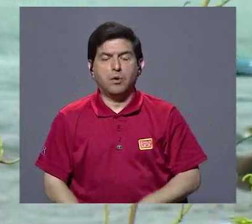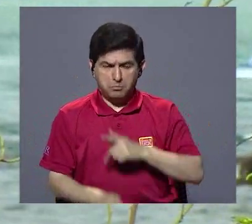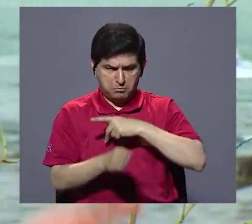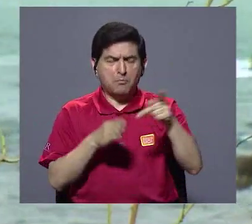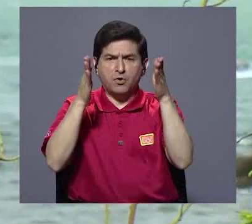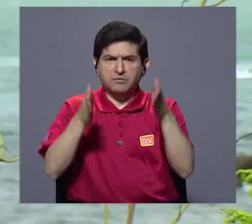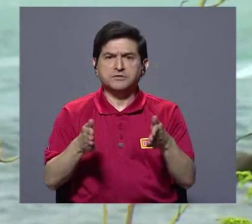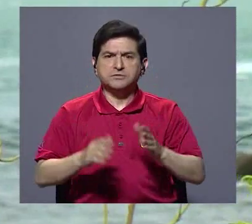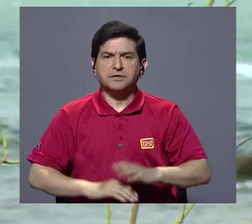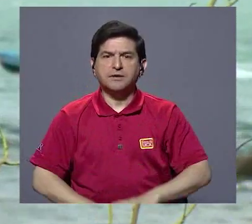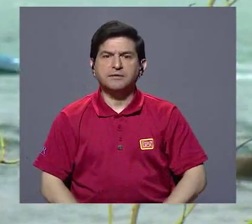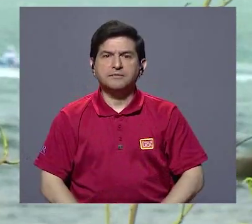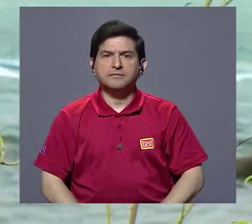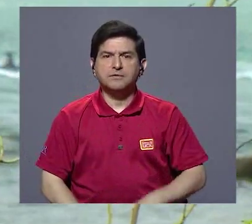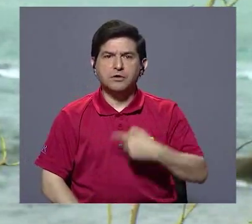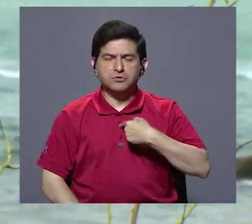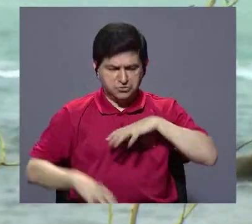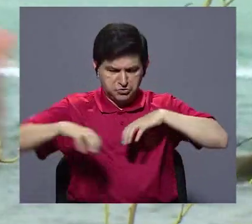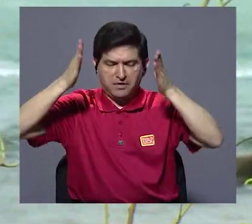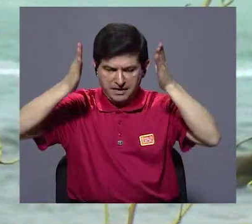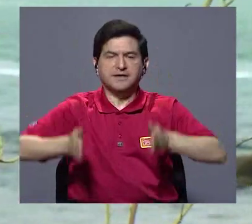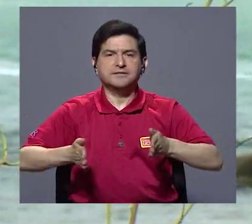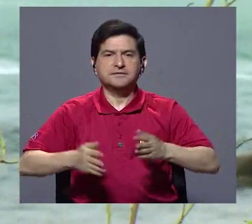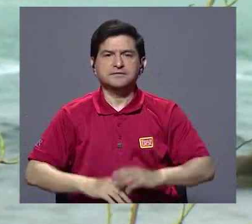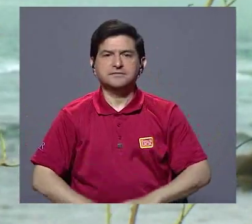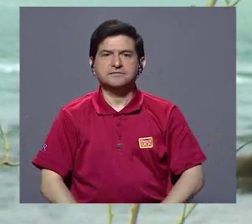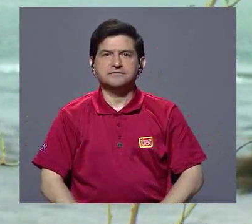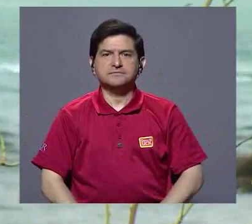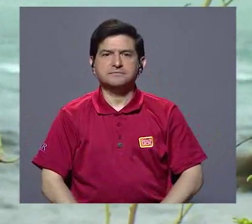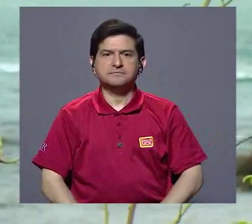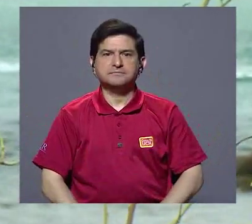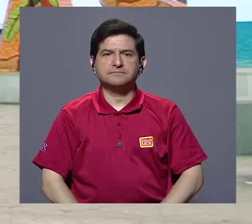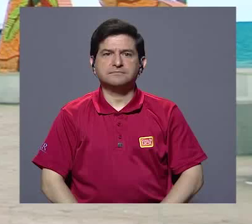Soy profesional, soy activista,